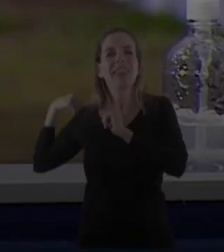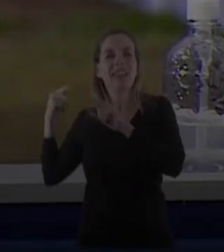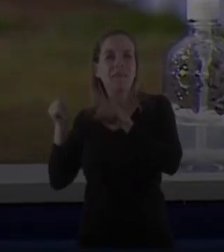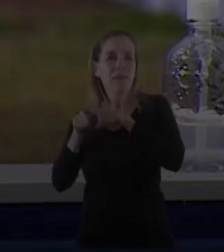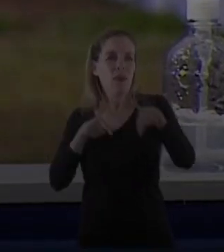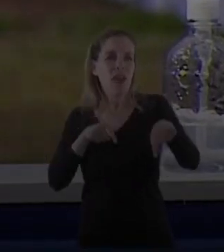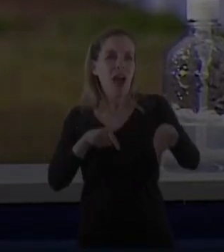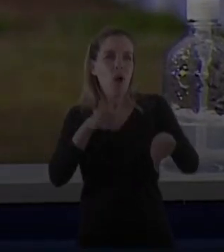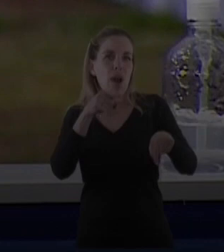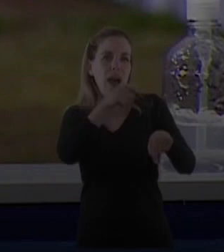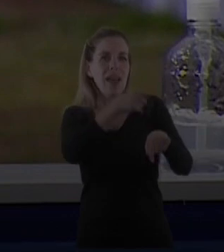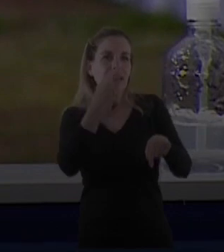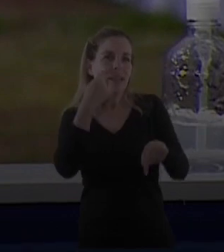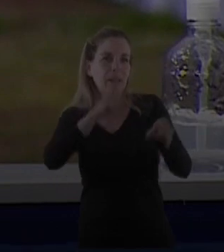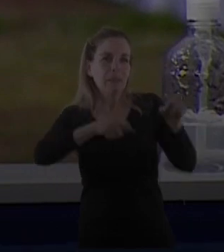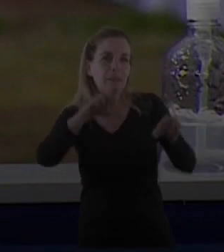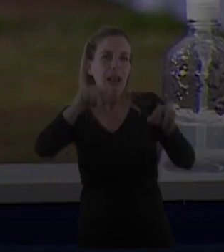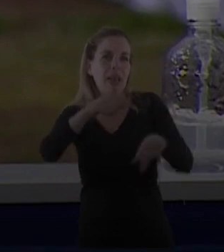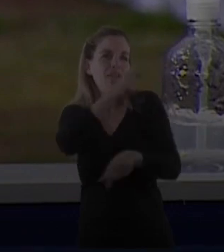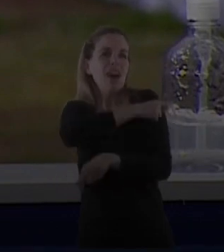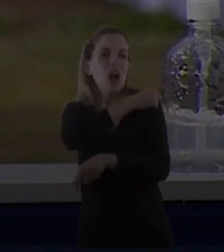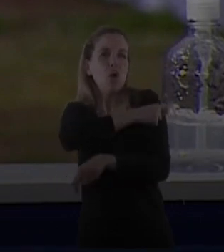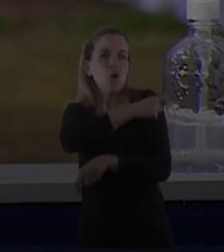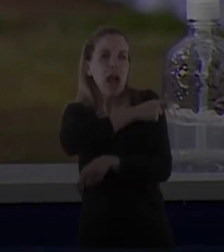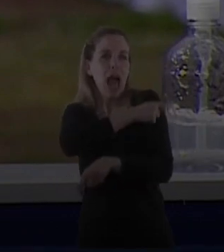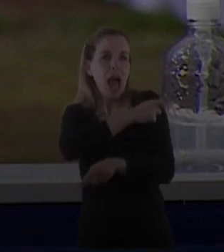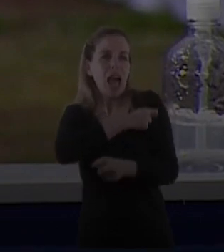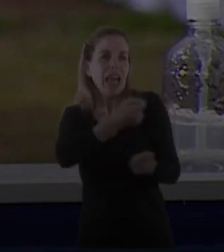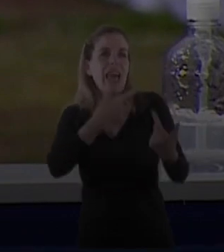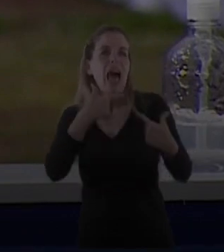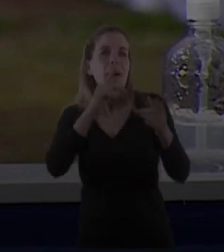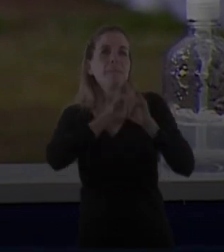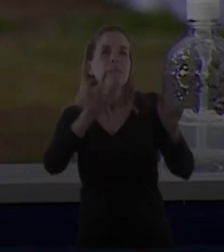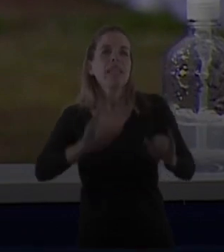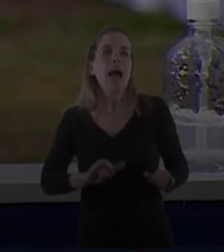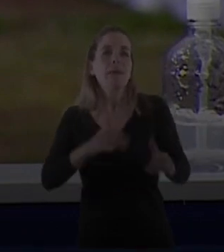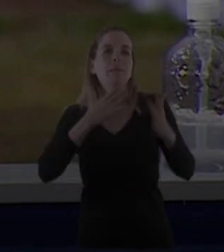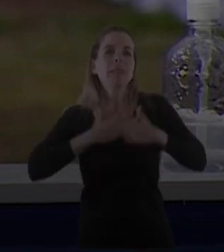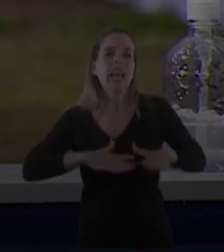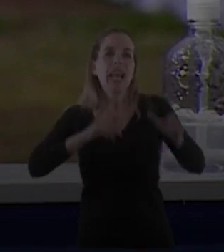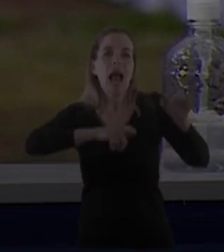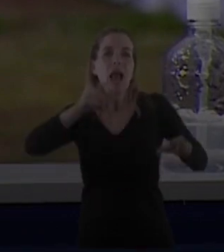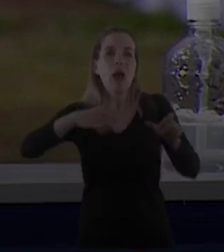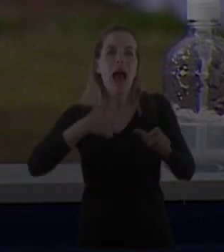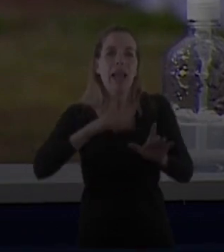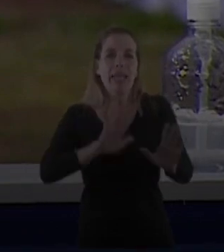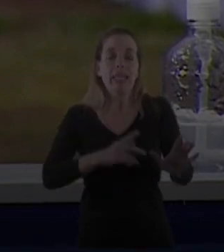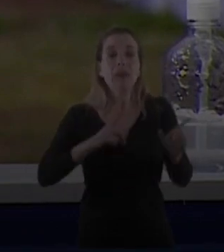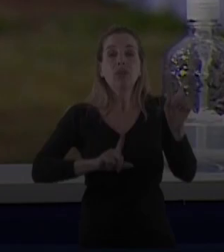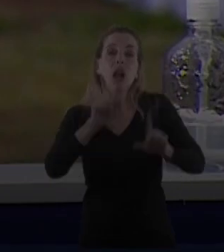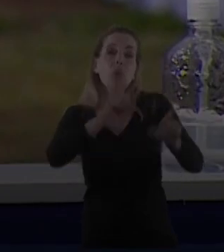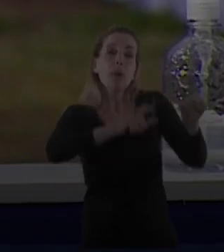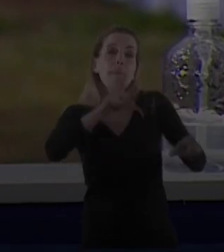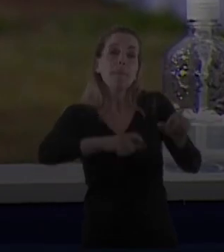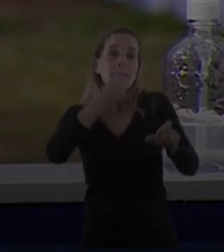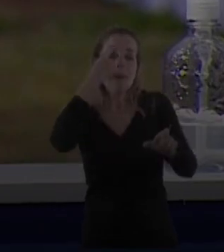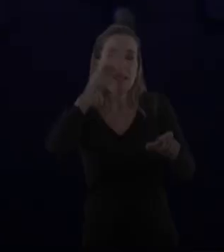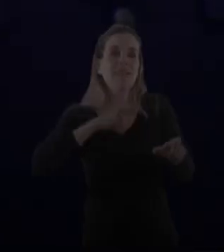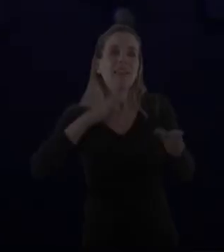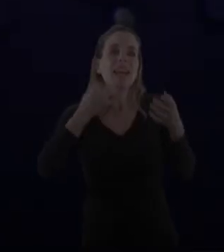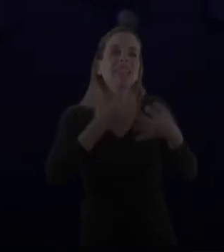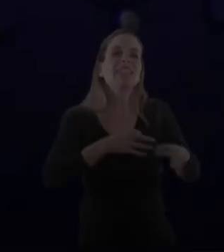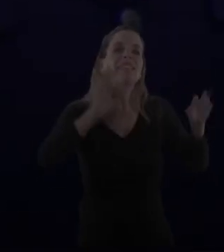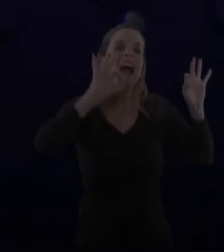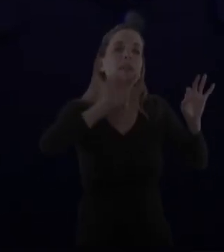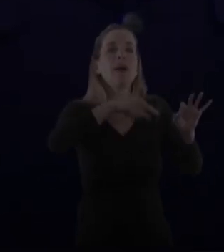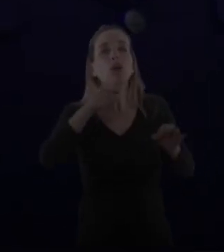que traían tranquilidad a todos los argentinos. Algunos porque sienten que su vida se salva y otros porque sienten que